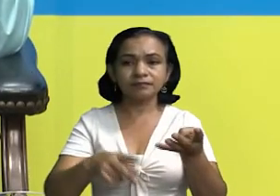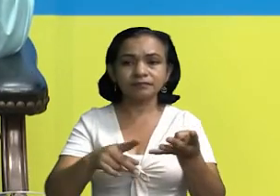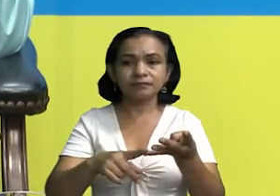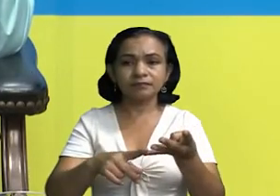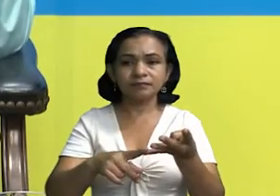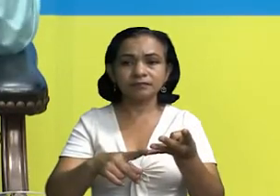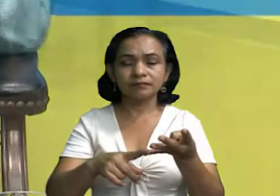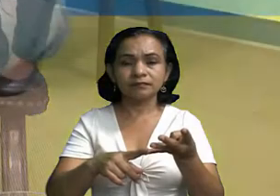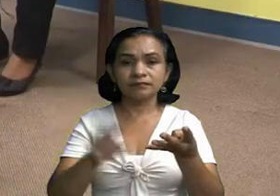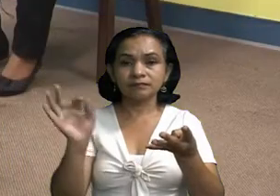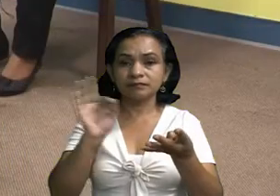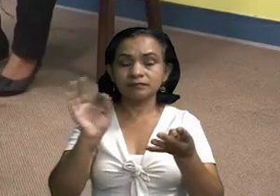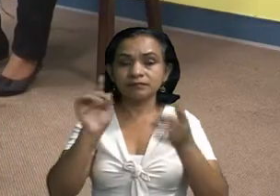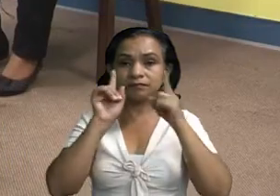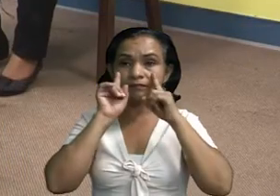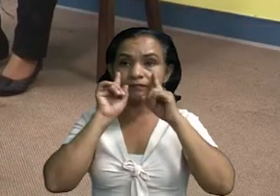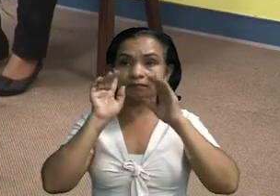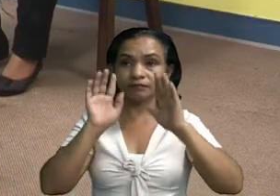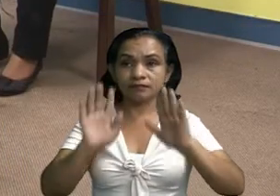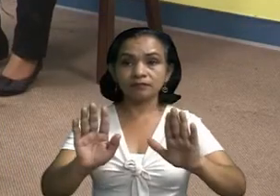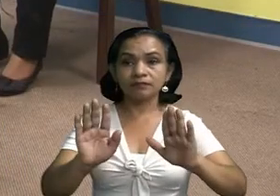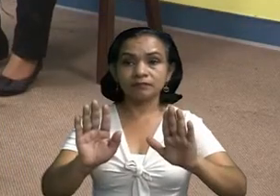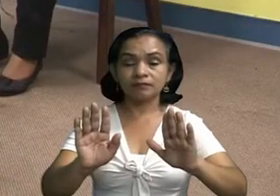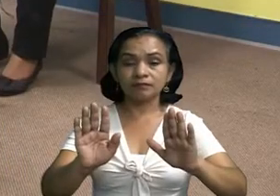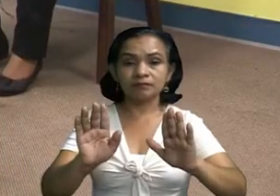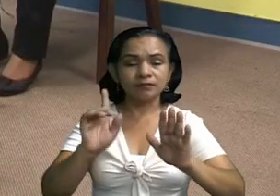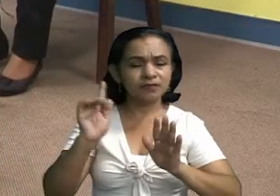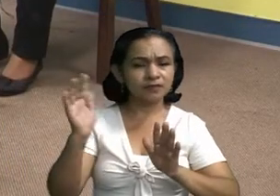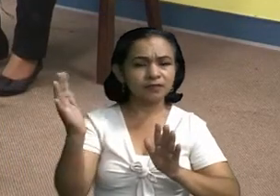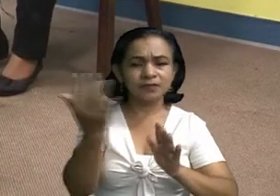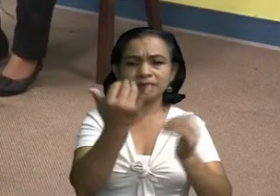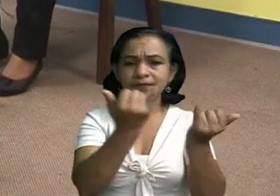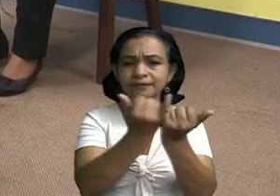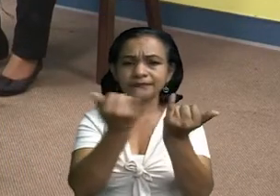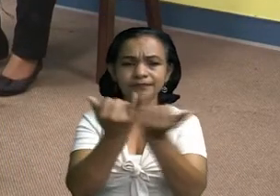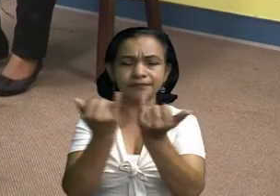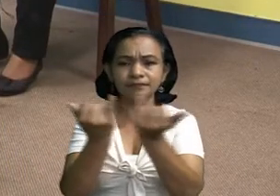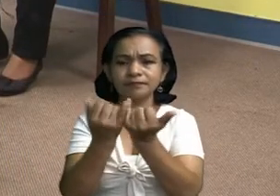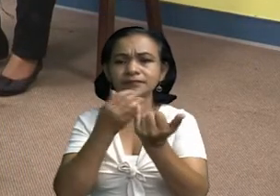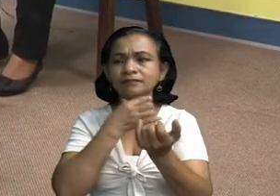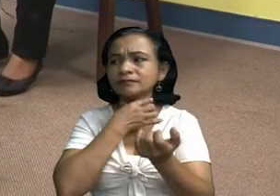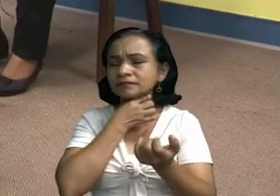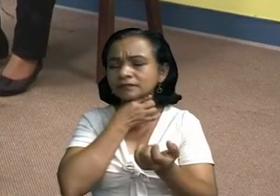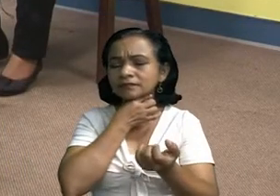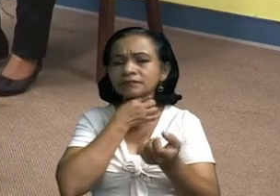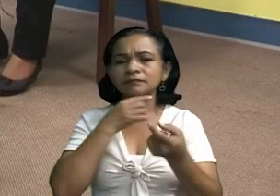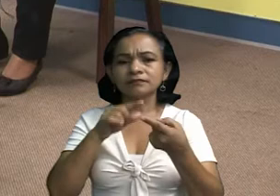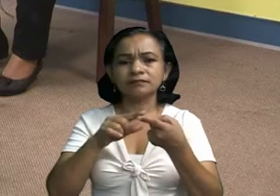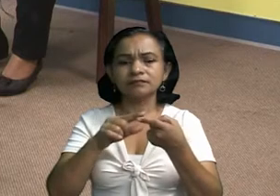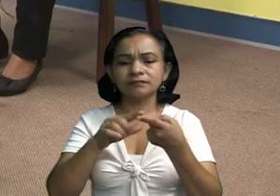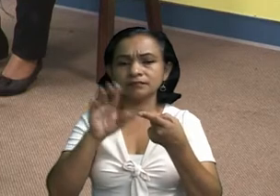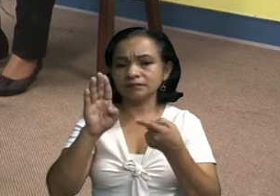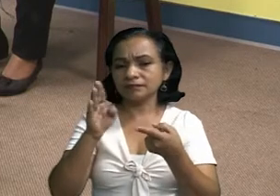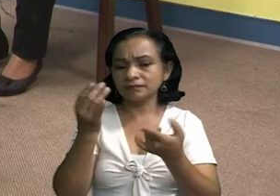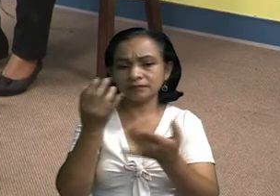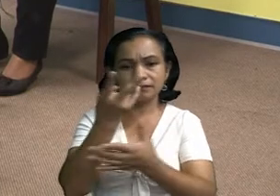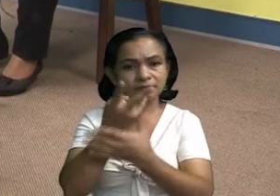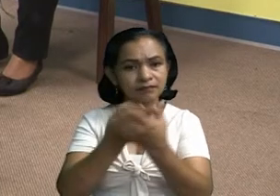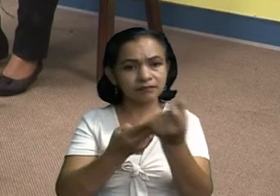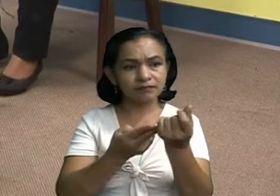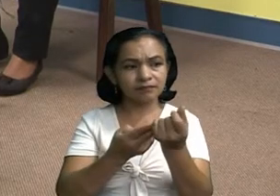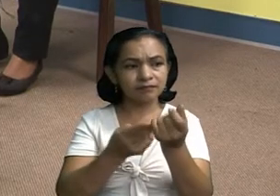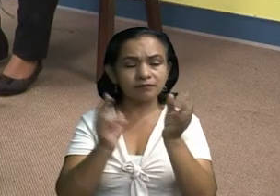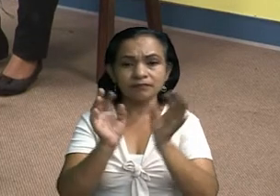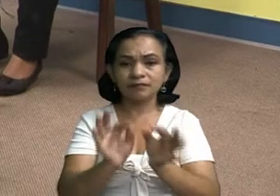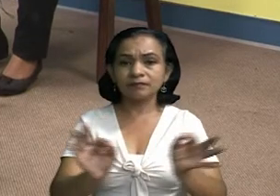Bueno, las medidas de prevención son generales, tanto para faringoamigdalitis viral como para bacteriana. Entonces, lo